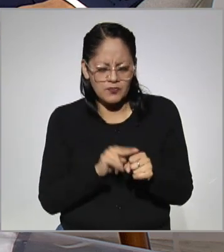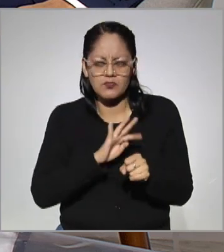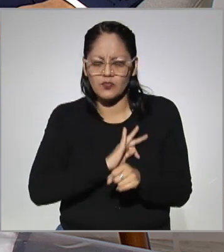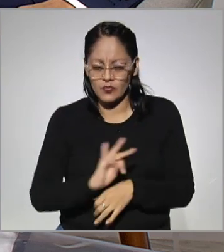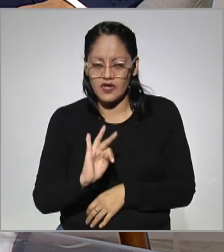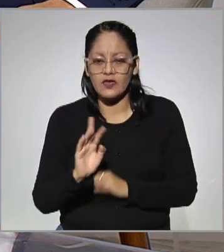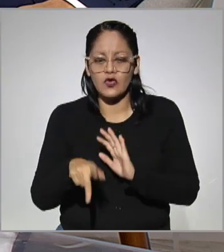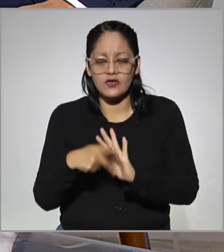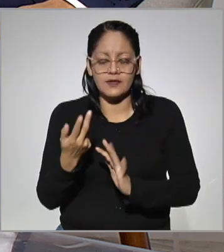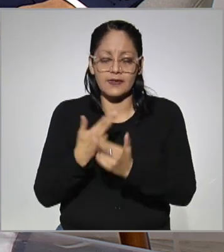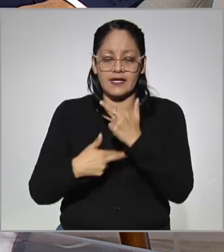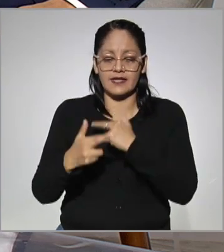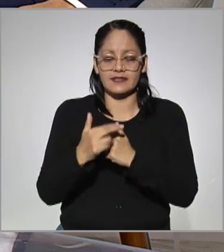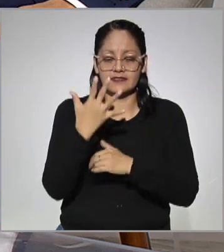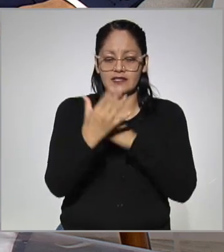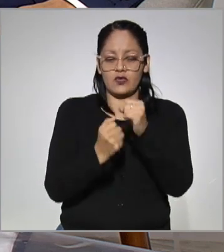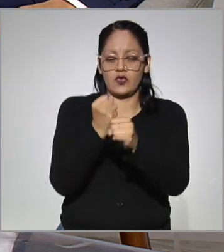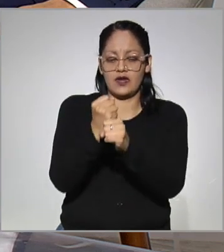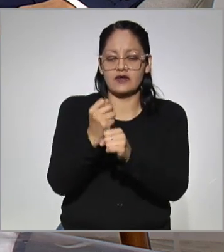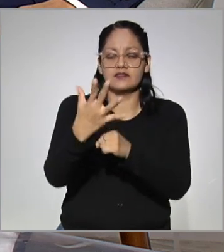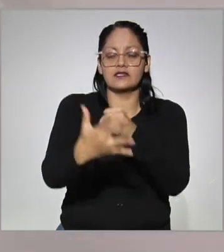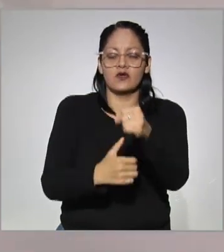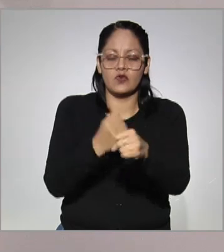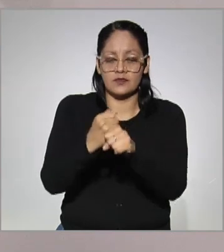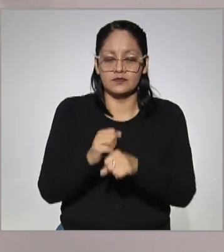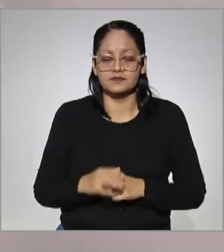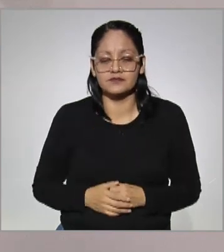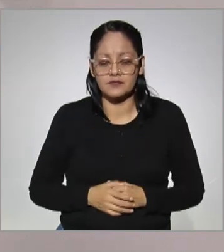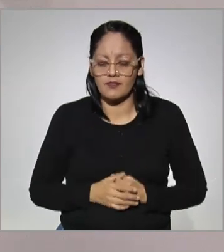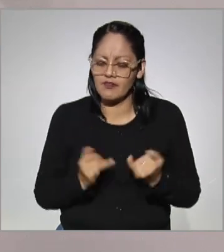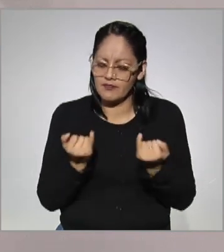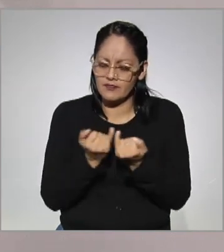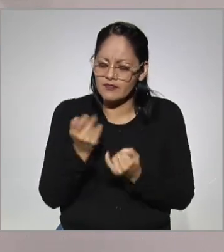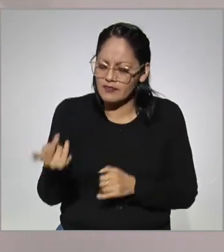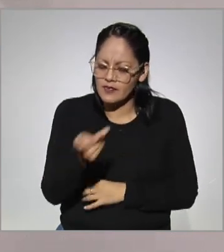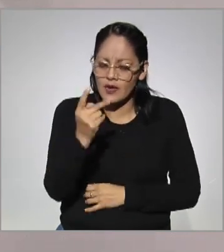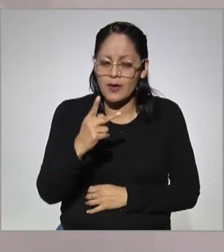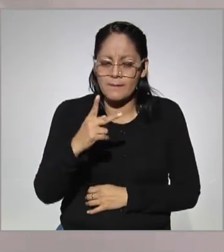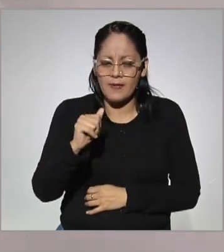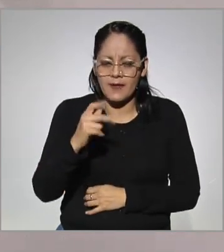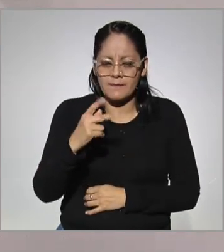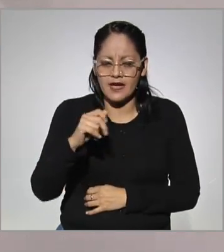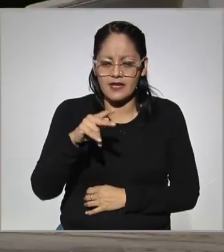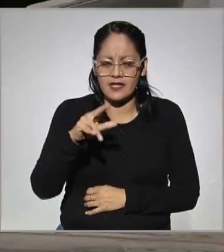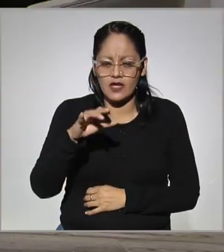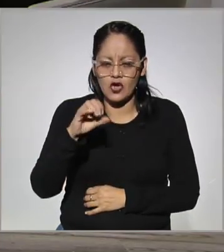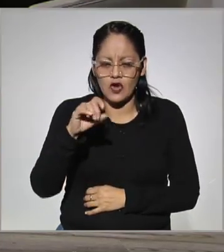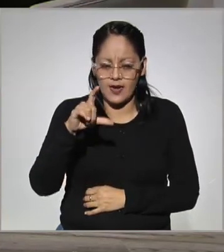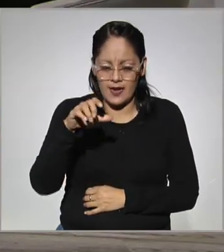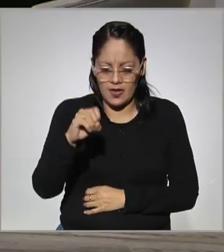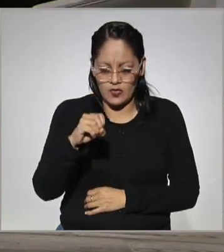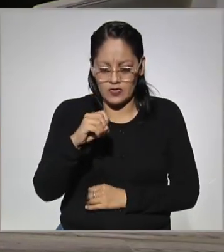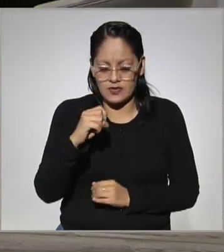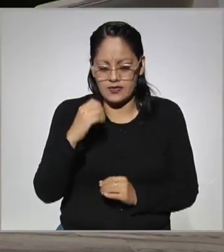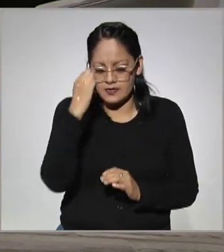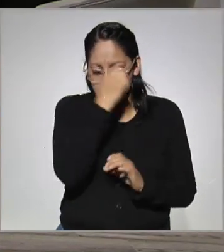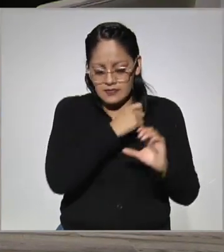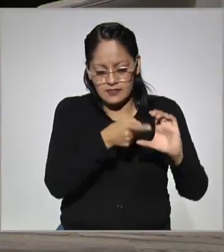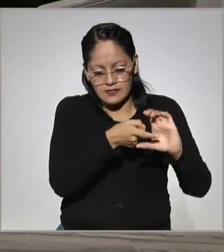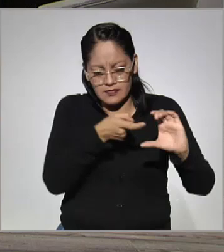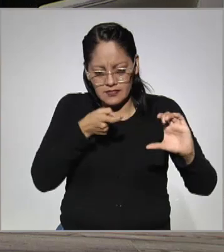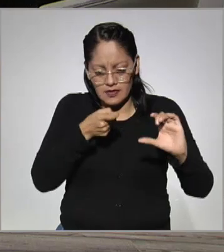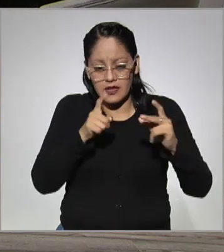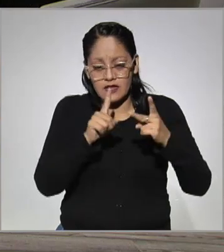los 5 años, ¿no? ¿Es de rutina que en un Papa Nicolau les hagan además el PCR, les busquen virus de papiloma o se